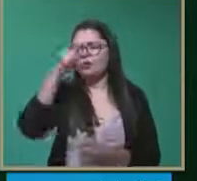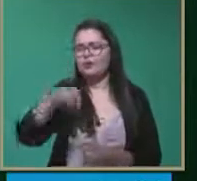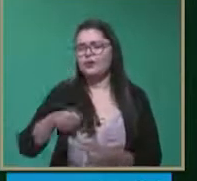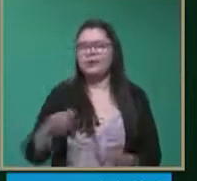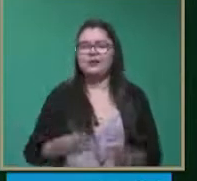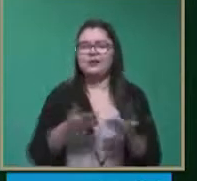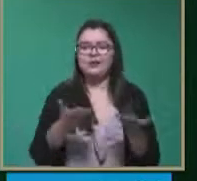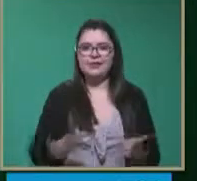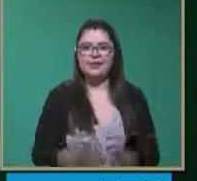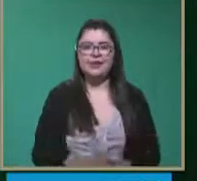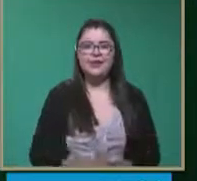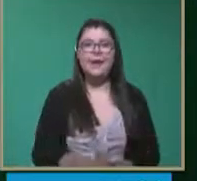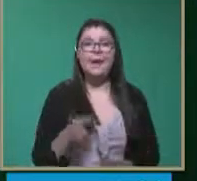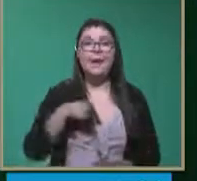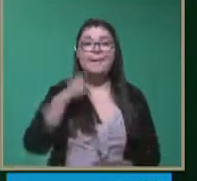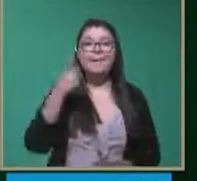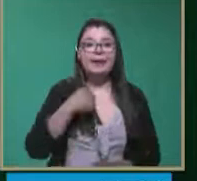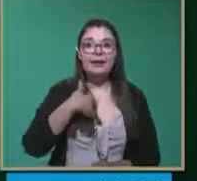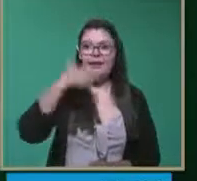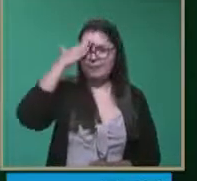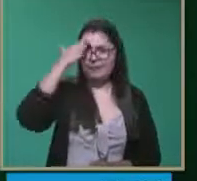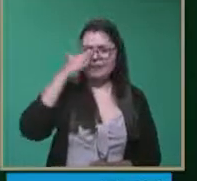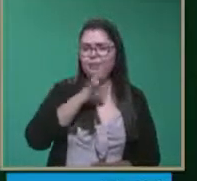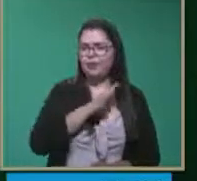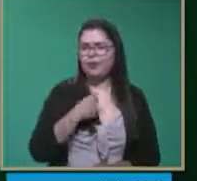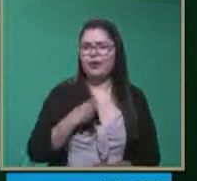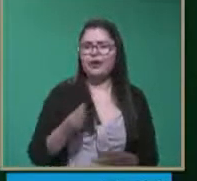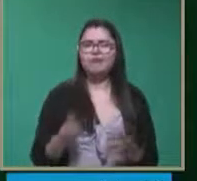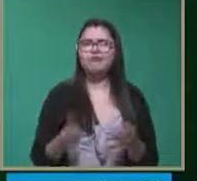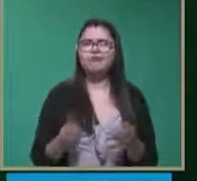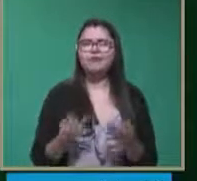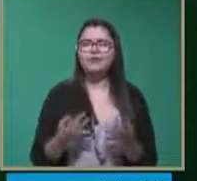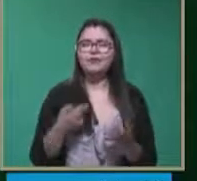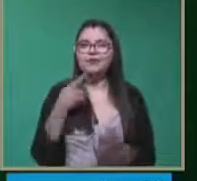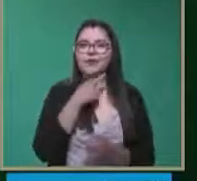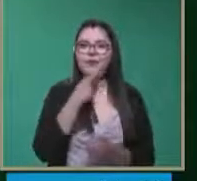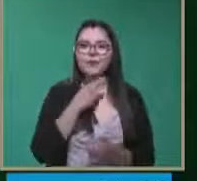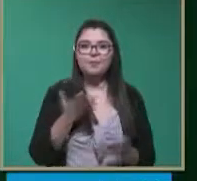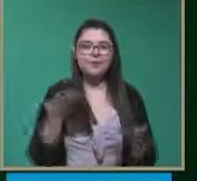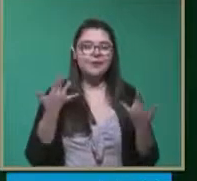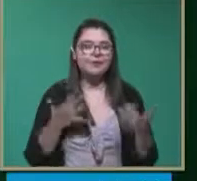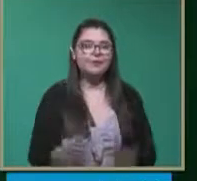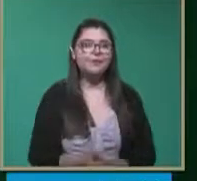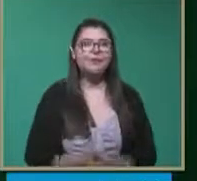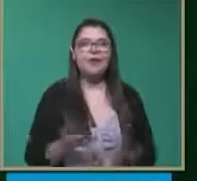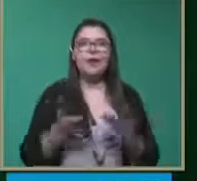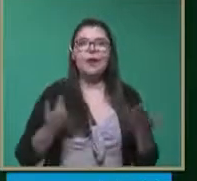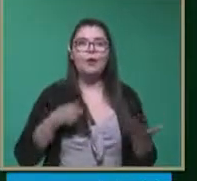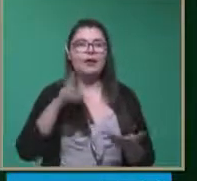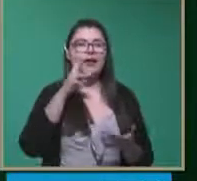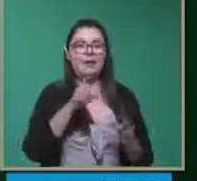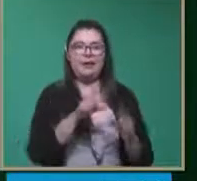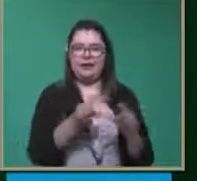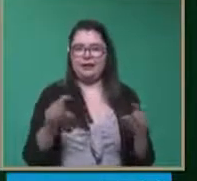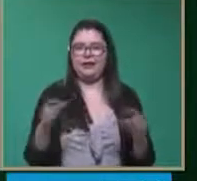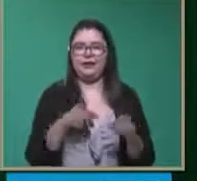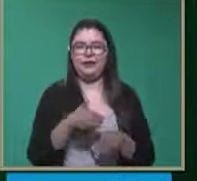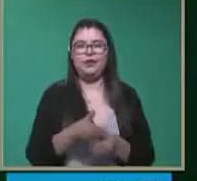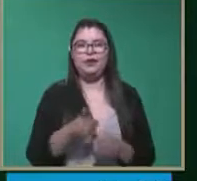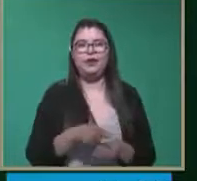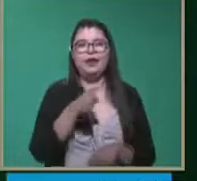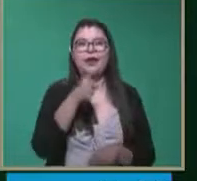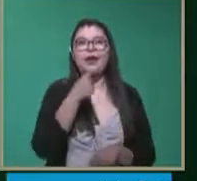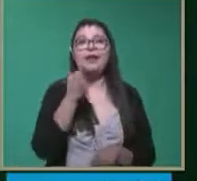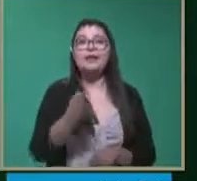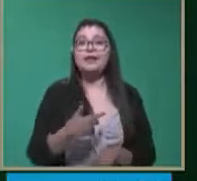para que tu mente trabaje rápidamente. Pero en esta ocasión vamos a usar la recta para esta situación. ¿Cuál es la situación problemática, maestra?